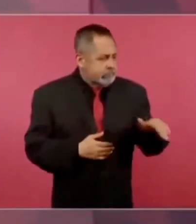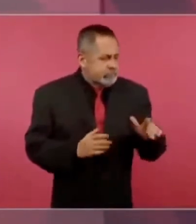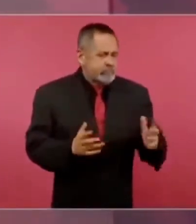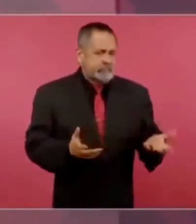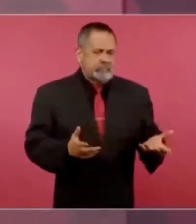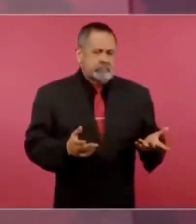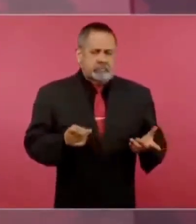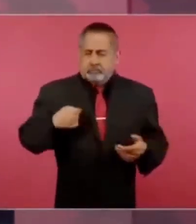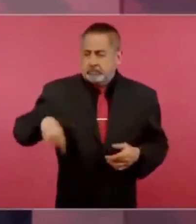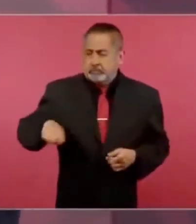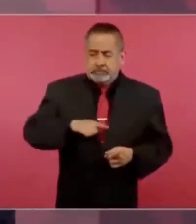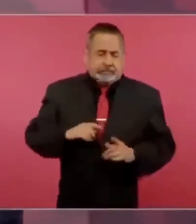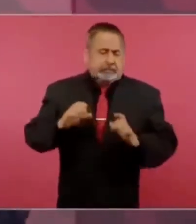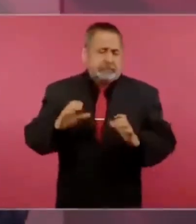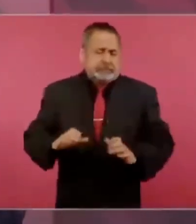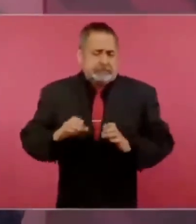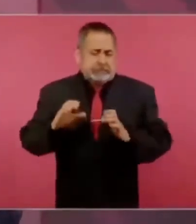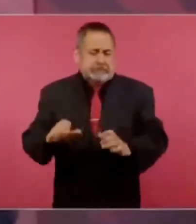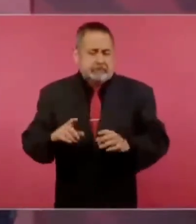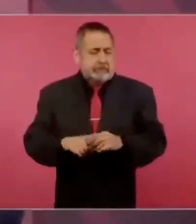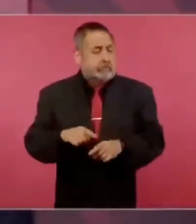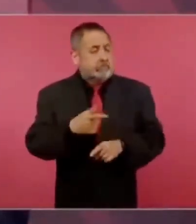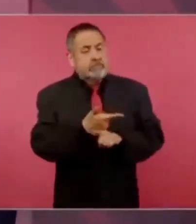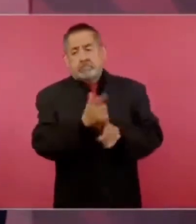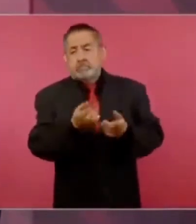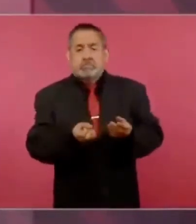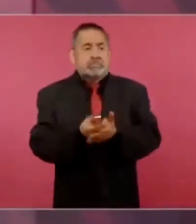cuidando no darle libertad